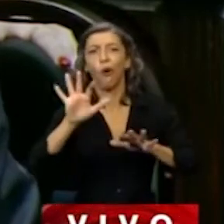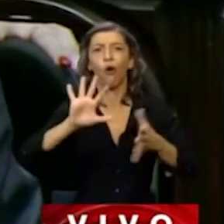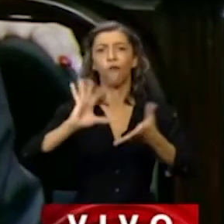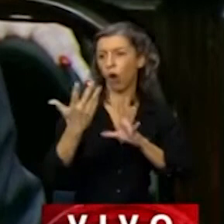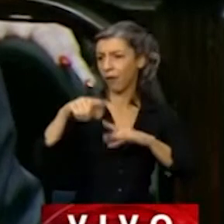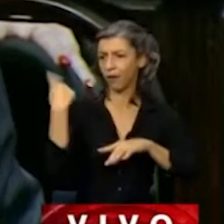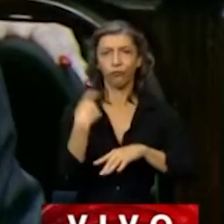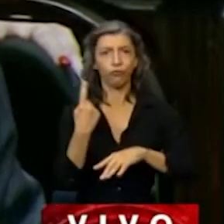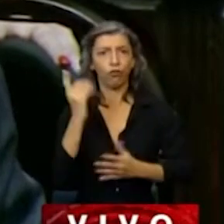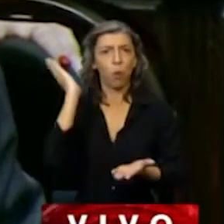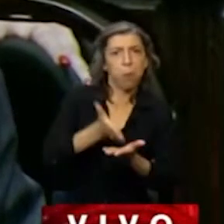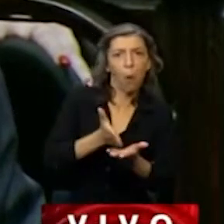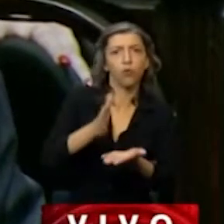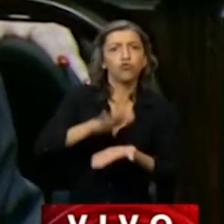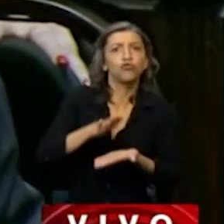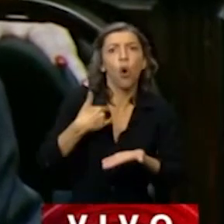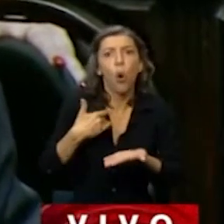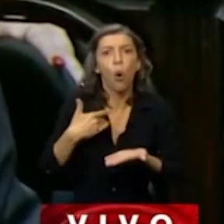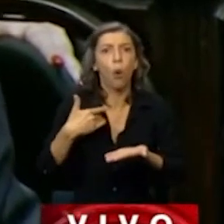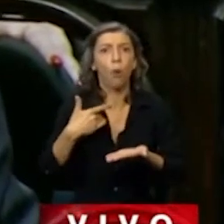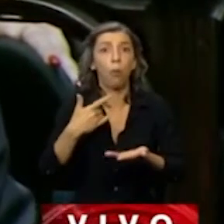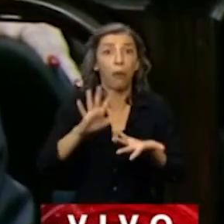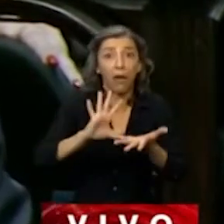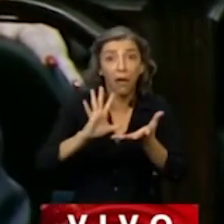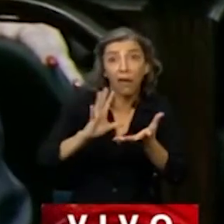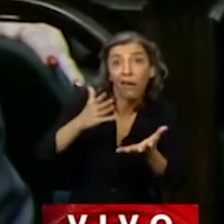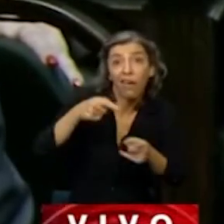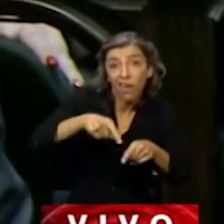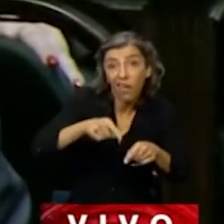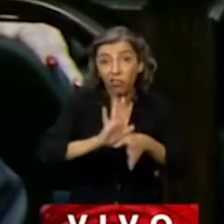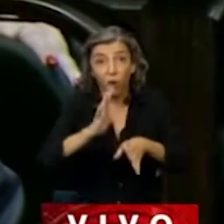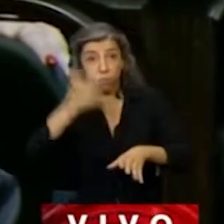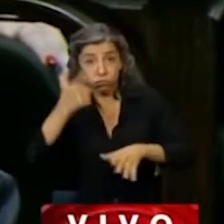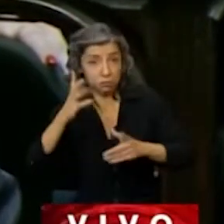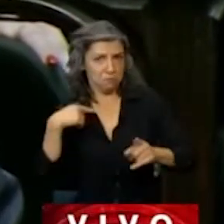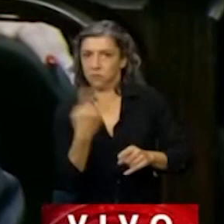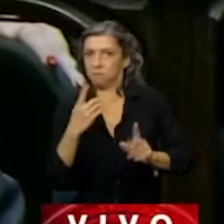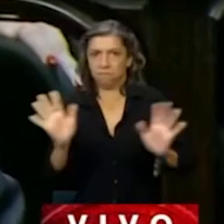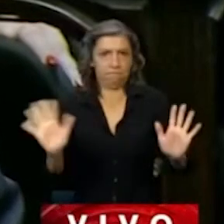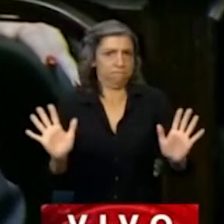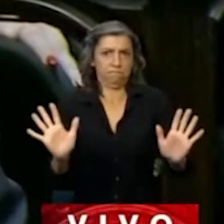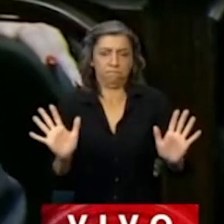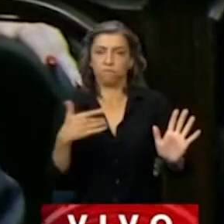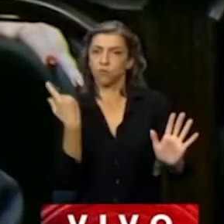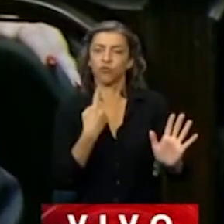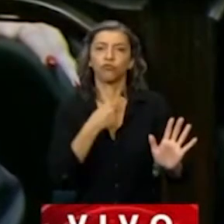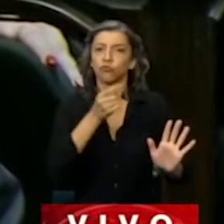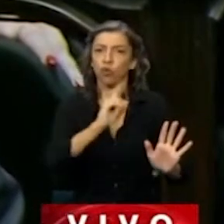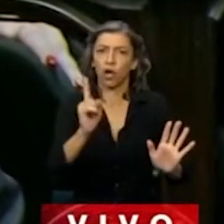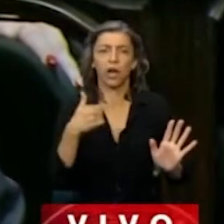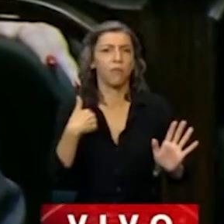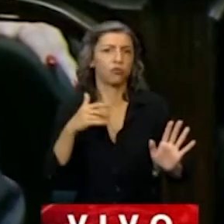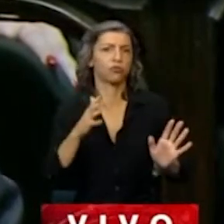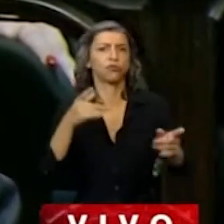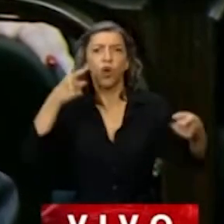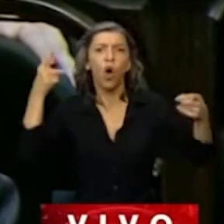Judicial el único que tiene el deber de investigar, juzgar y condenar. No queremos que este hecho gravísimo sea utilizado con el objetivo